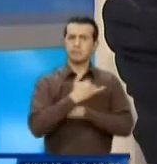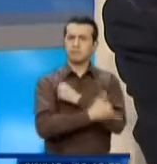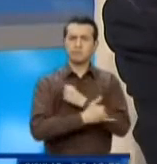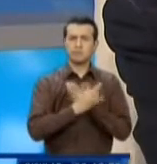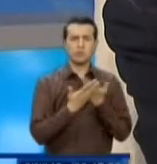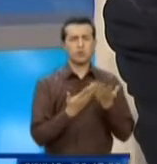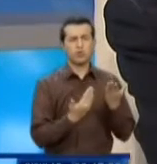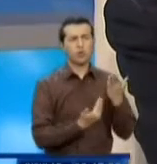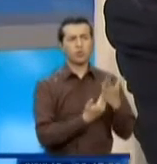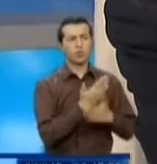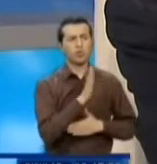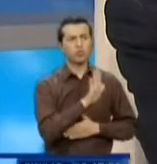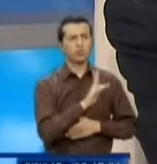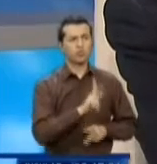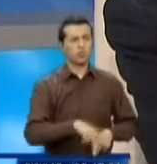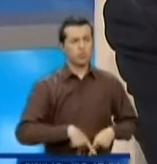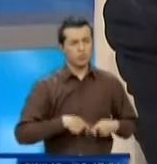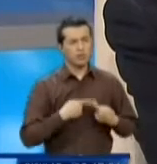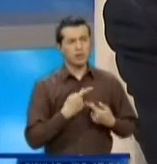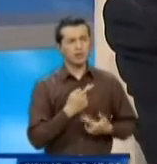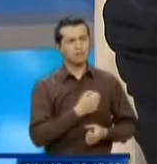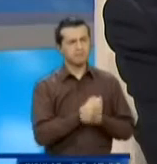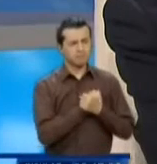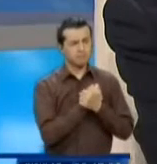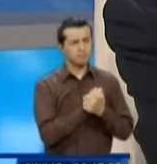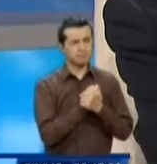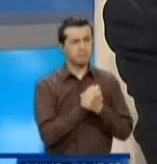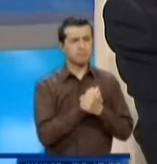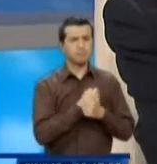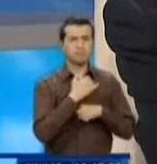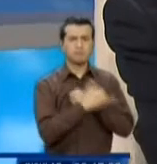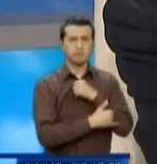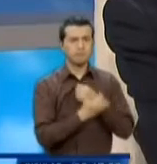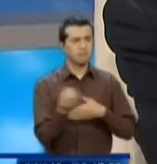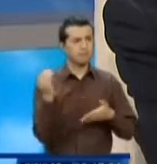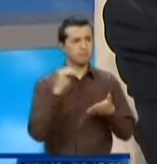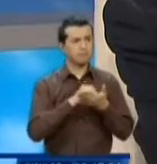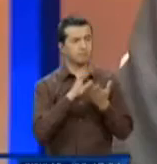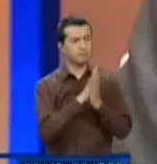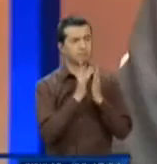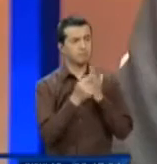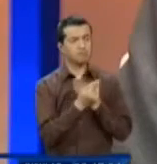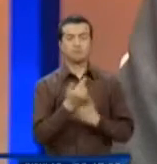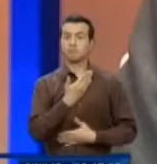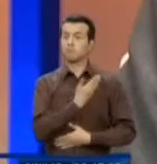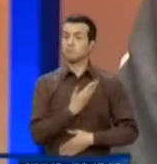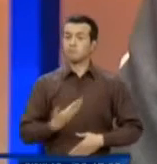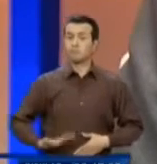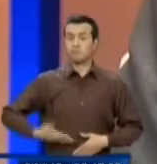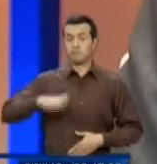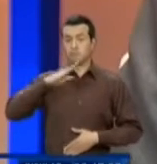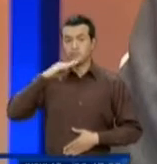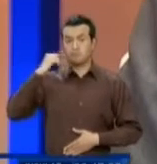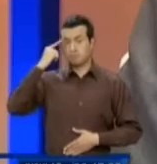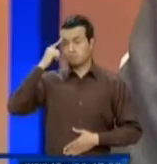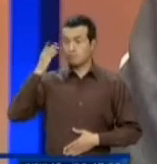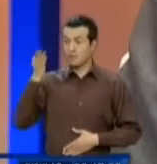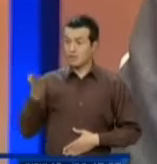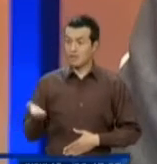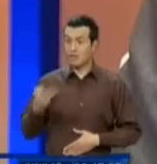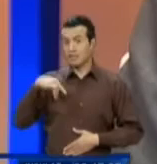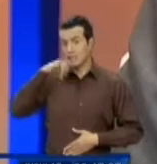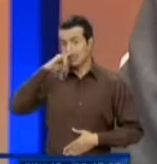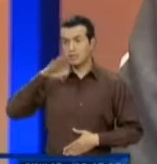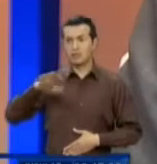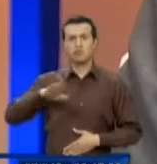de nuevo en la vida y en esa pasión por la patria que mencionas en el libro? Bueno, el presidente Correa, desde que era un niño, siempre ha